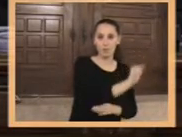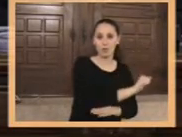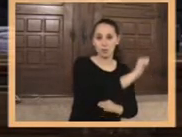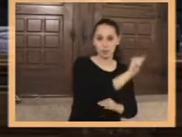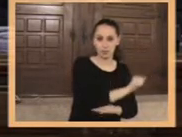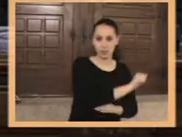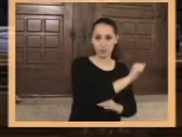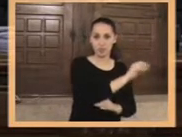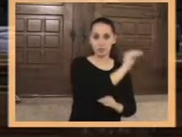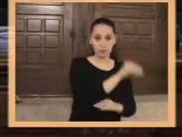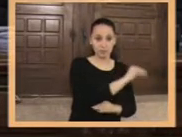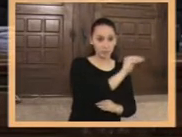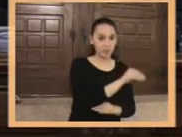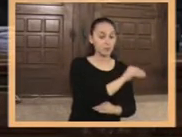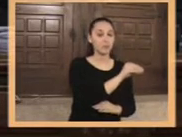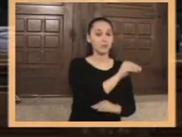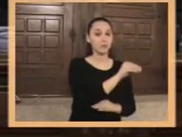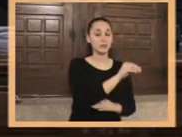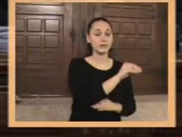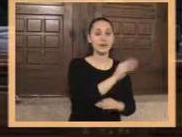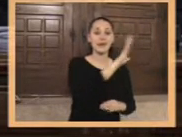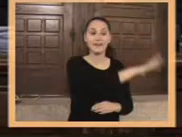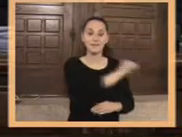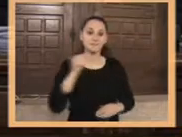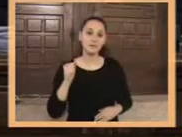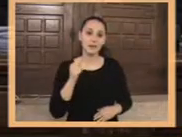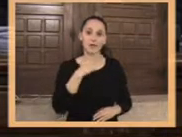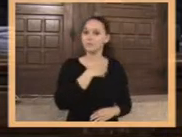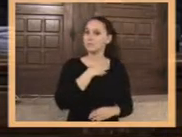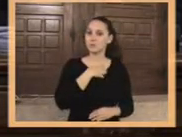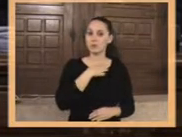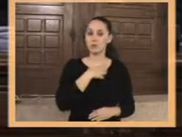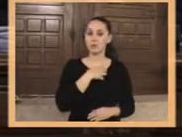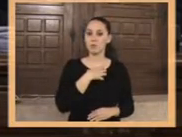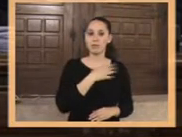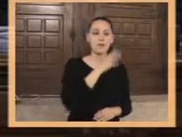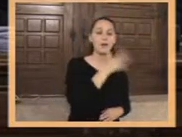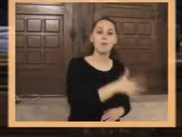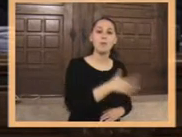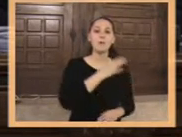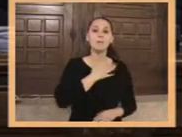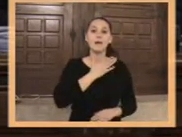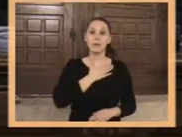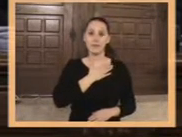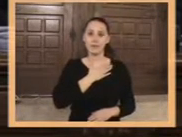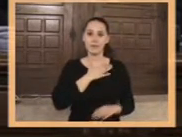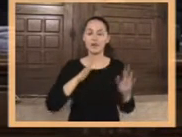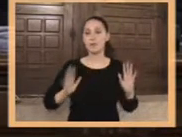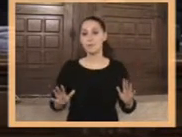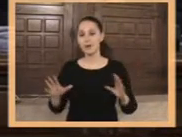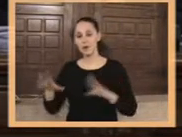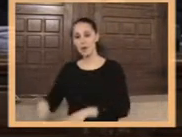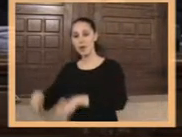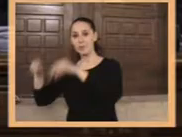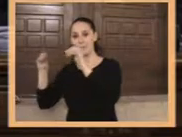propiedad de todos los placentinos. ¿Qué pasaba con la otra? Como les decía, era propiedad ya de Hacienda por la cuestión